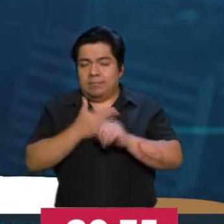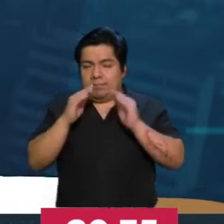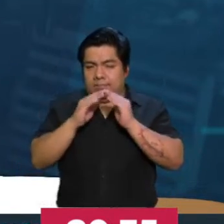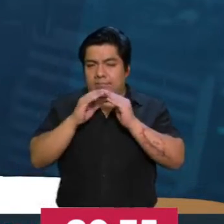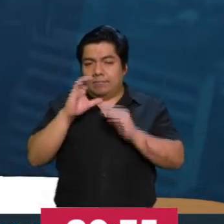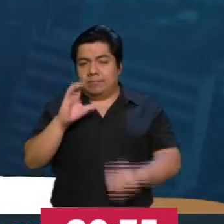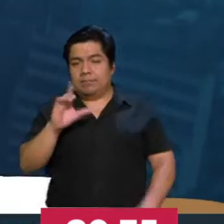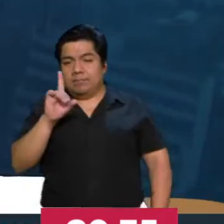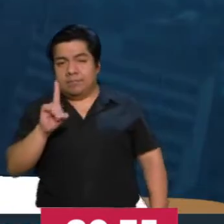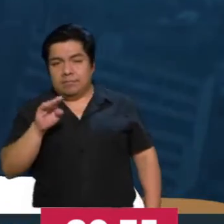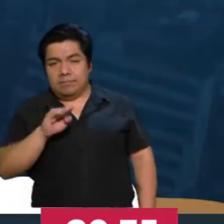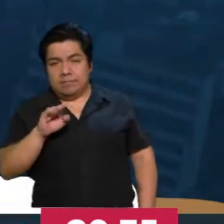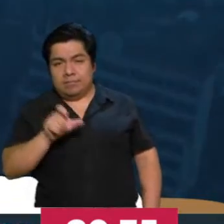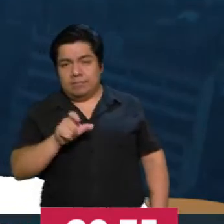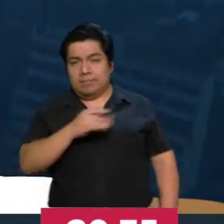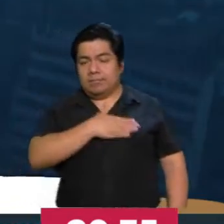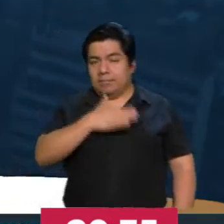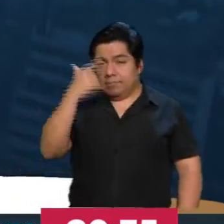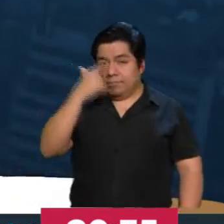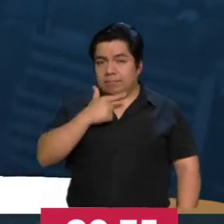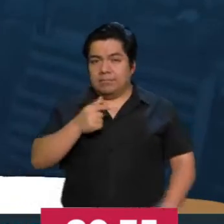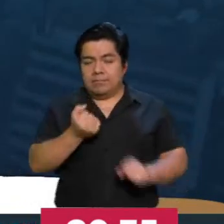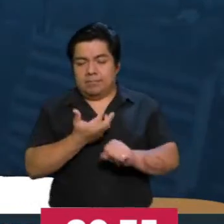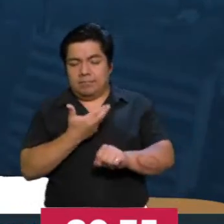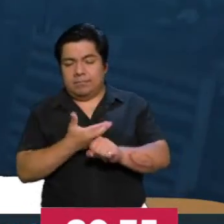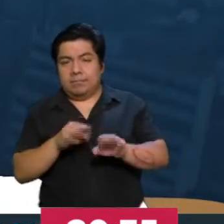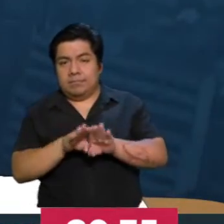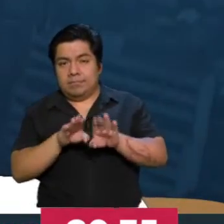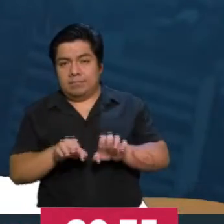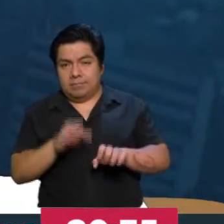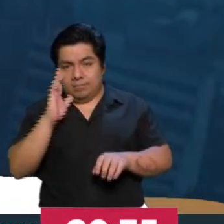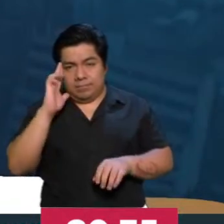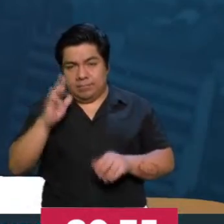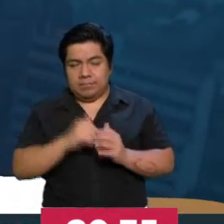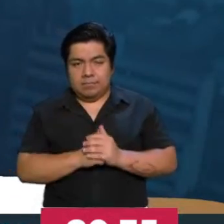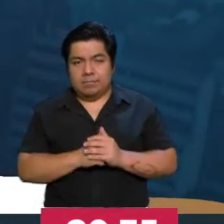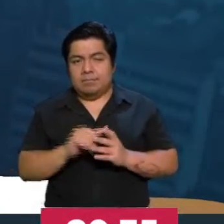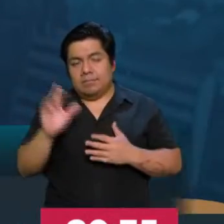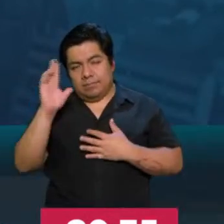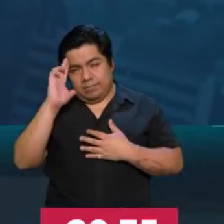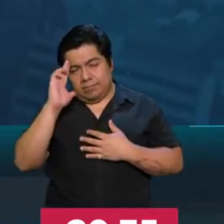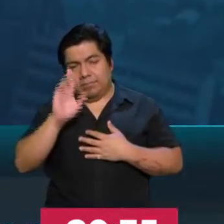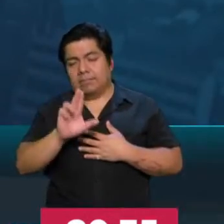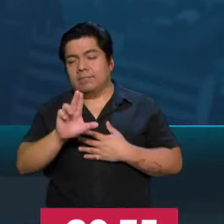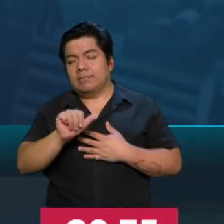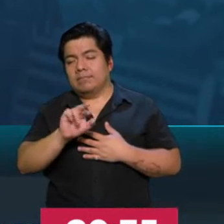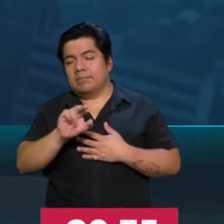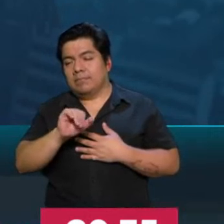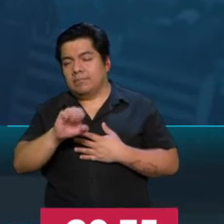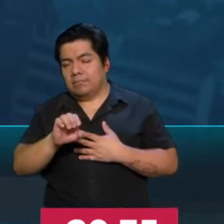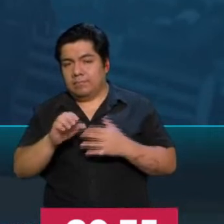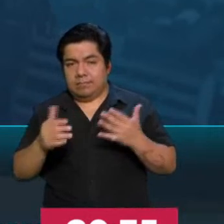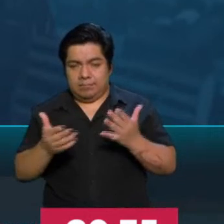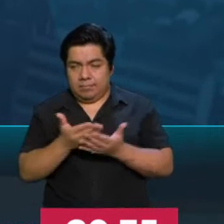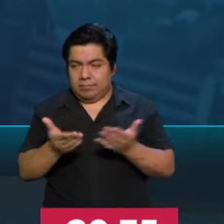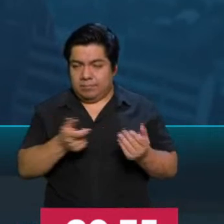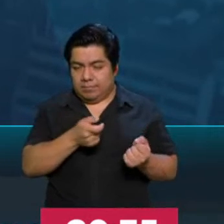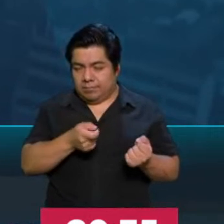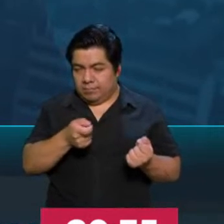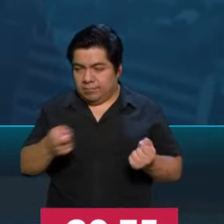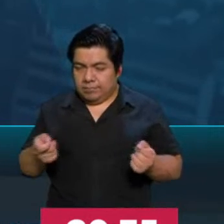Ciudad de México. Buenas noches, secretario, ¿cómo se encuentra? Buenas noches, Berenice, saludamos a todo el auditorio y